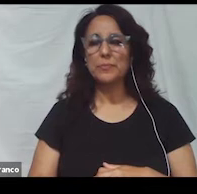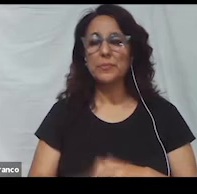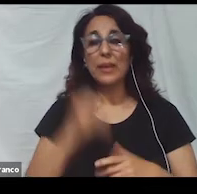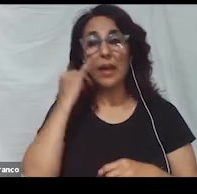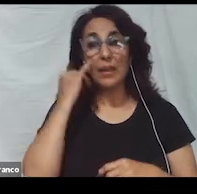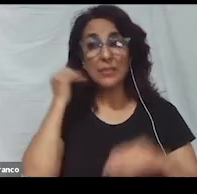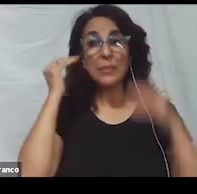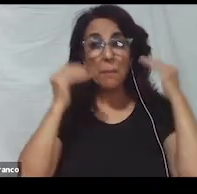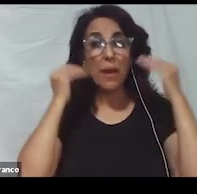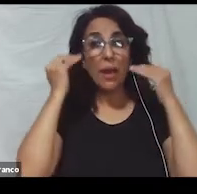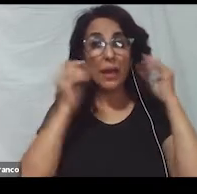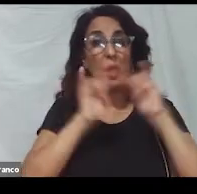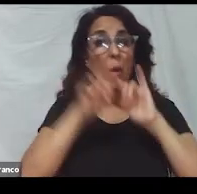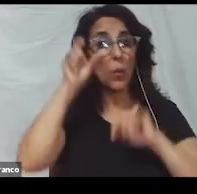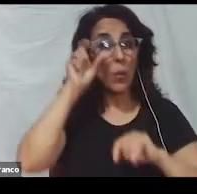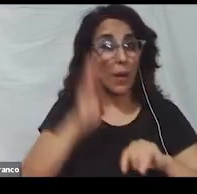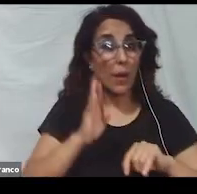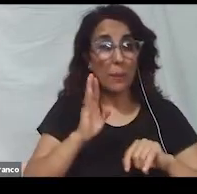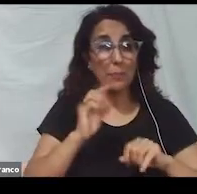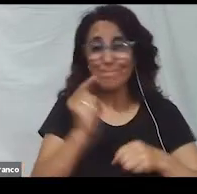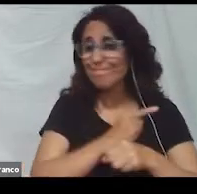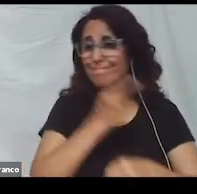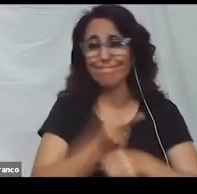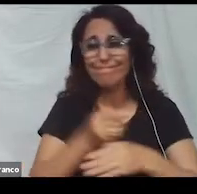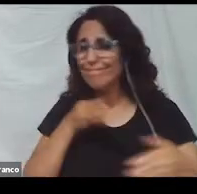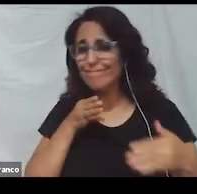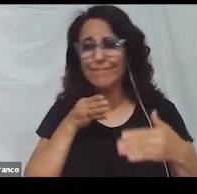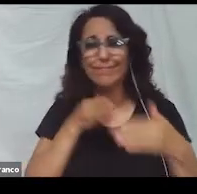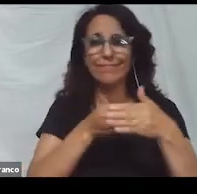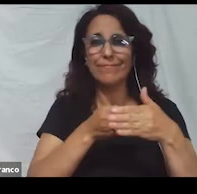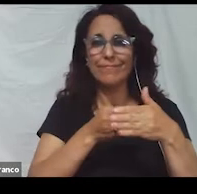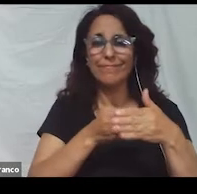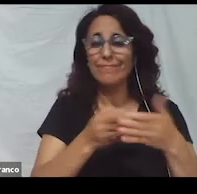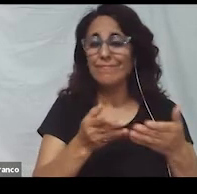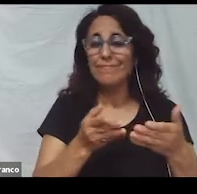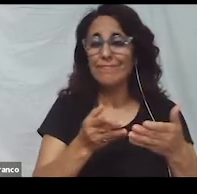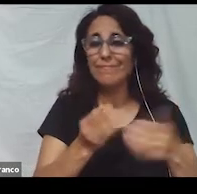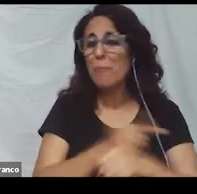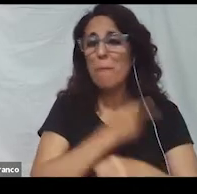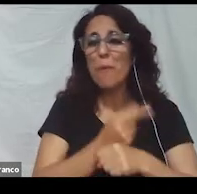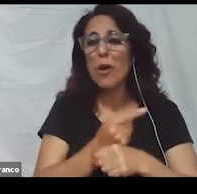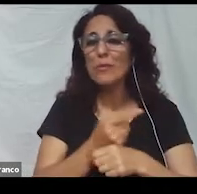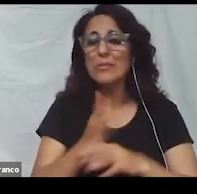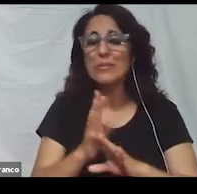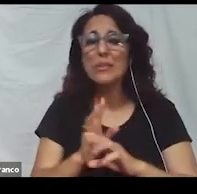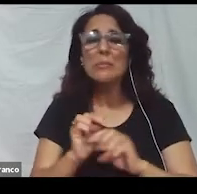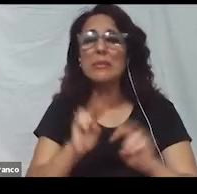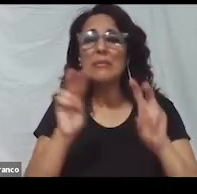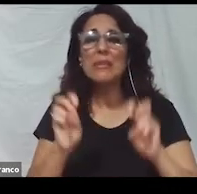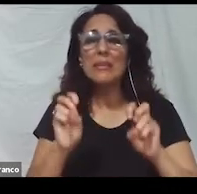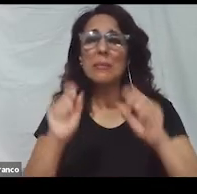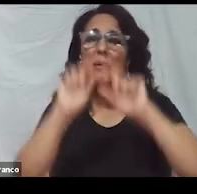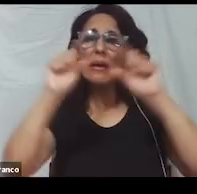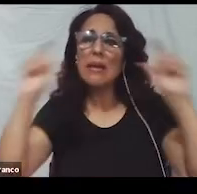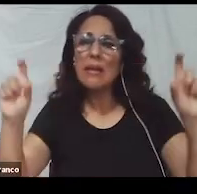se imaginarán, este tipo de webs son totalmente inaccesibles y no hay forma de que hablemos en esa instancia